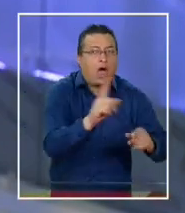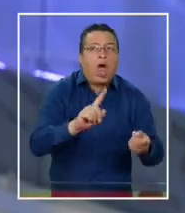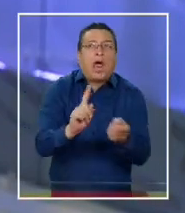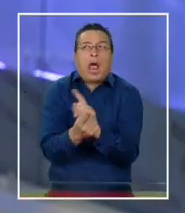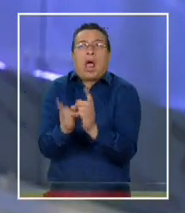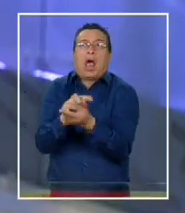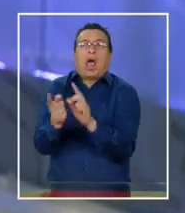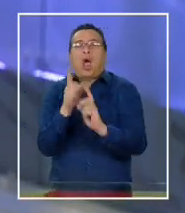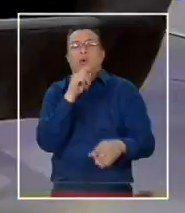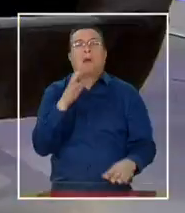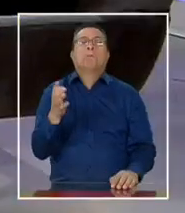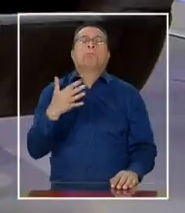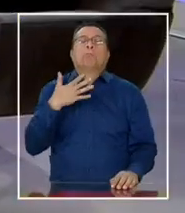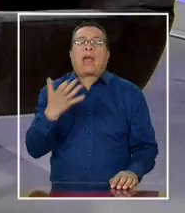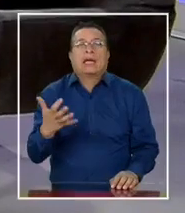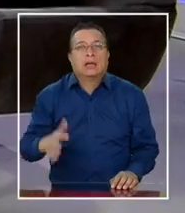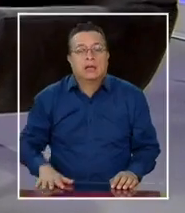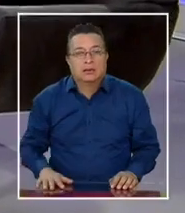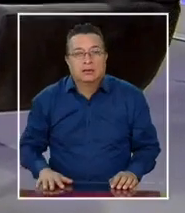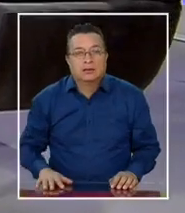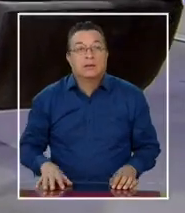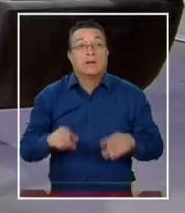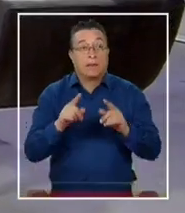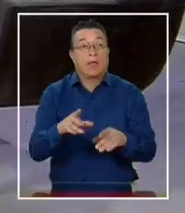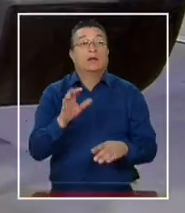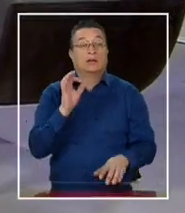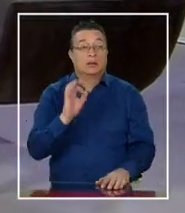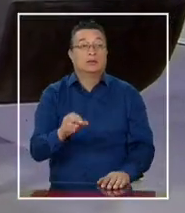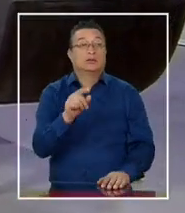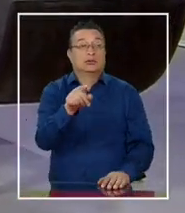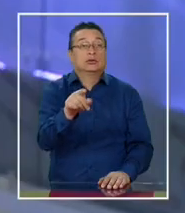diretes que lo que